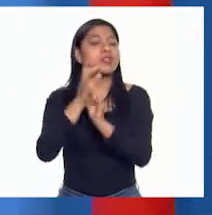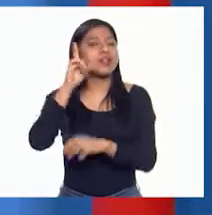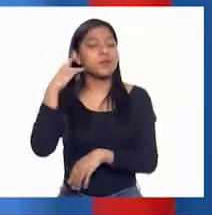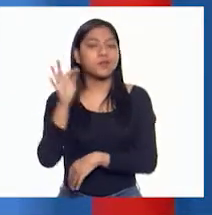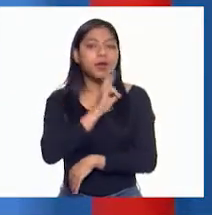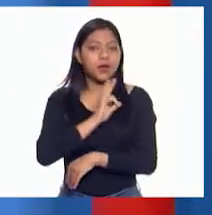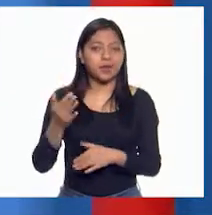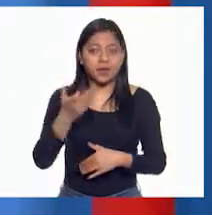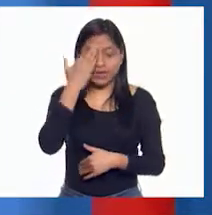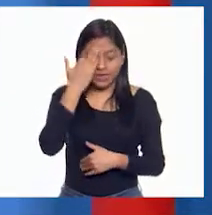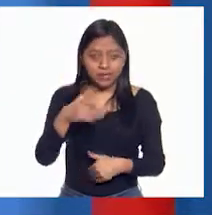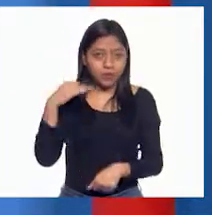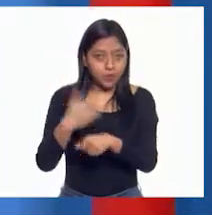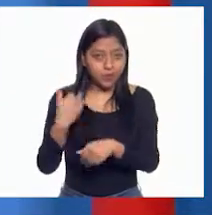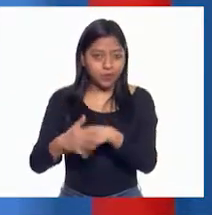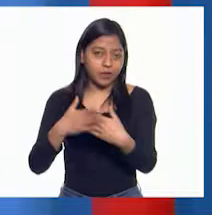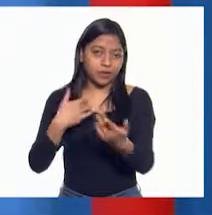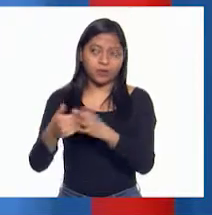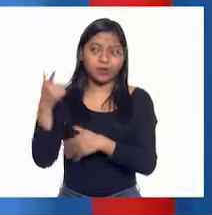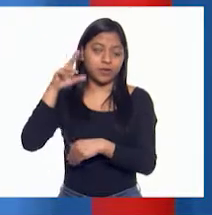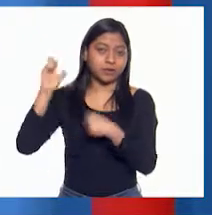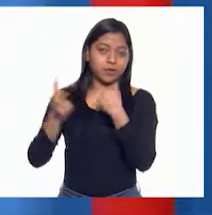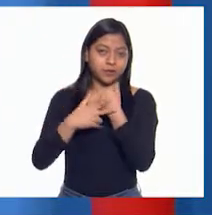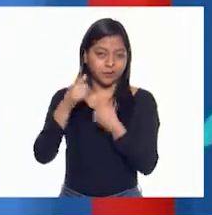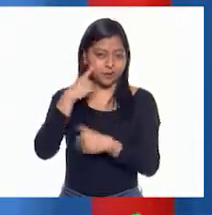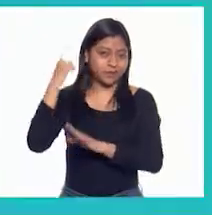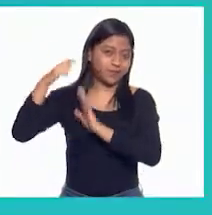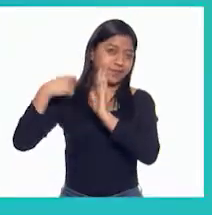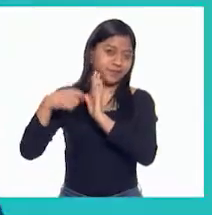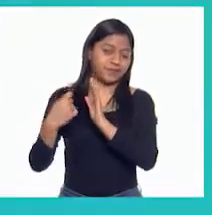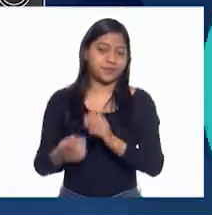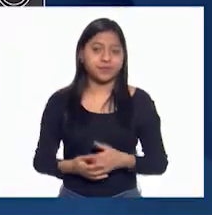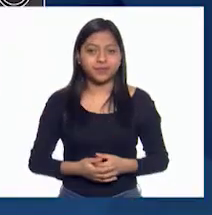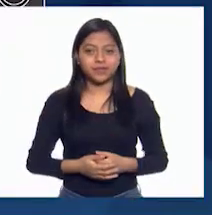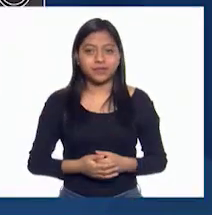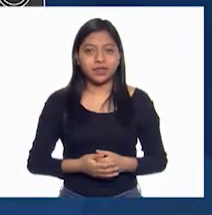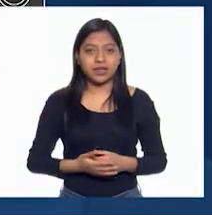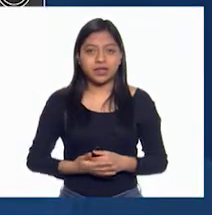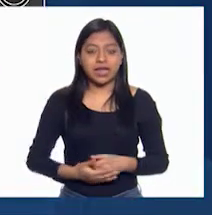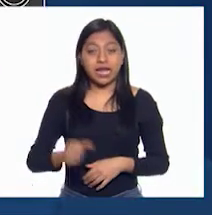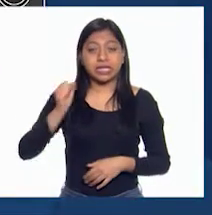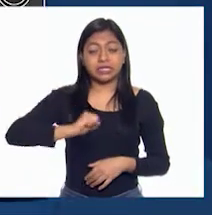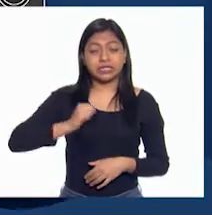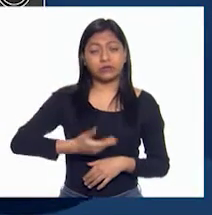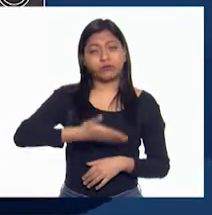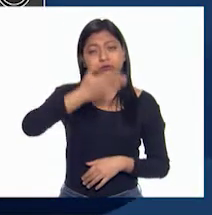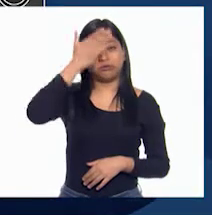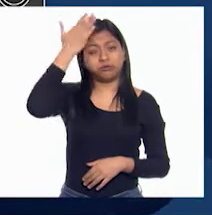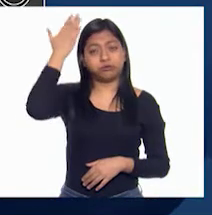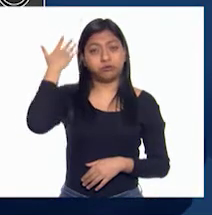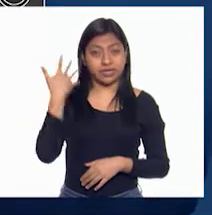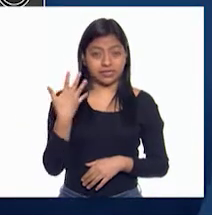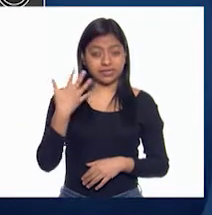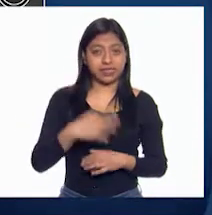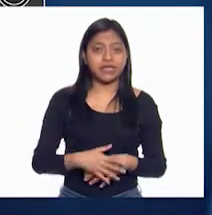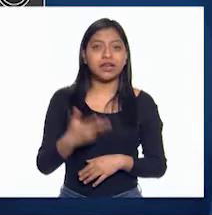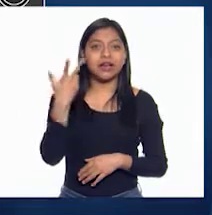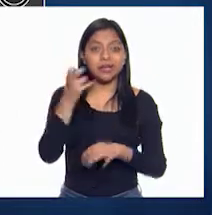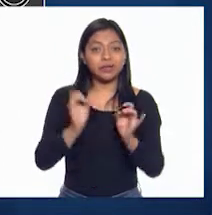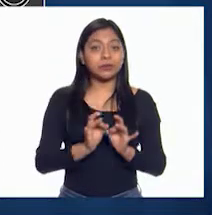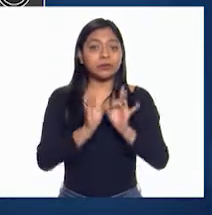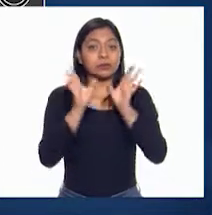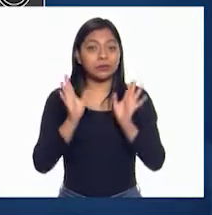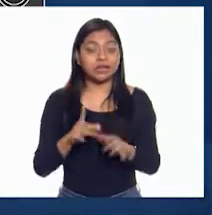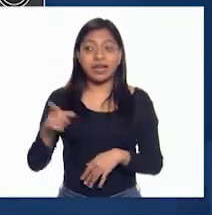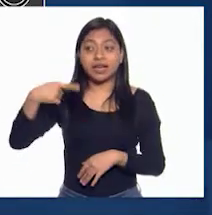configuración de la Edad Moderna europea. Veamos el siguiente video. Hace 5 siglos tuvo lugar un hecho histórico que transformó la